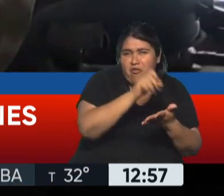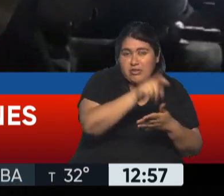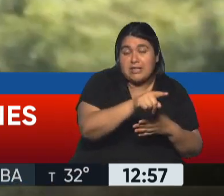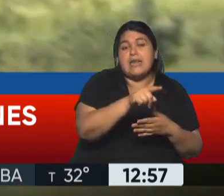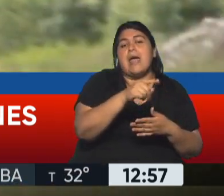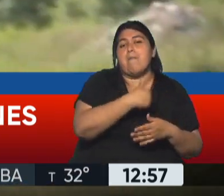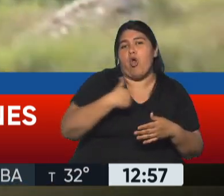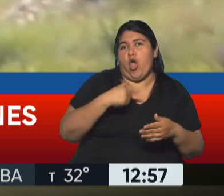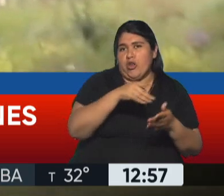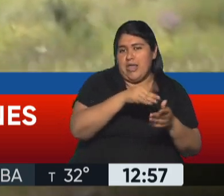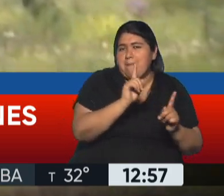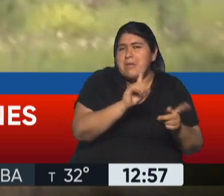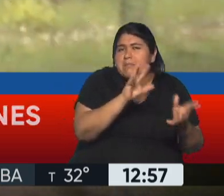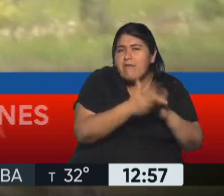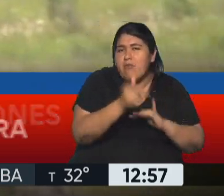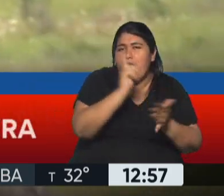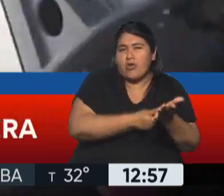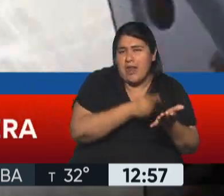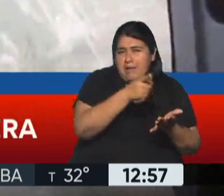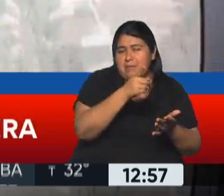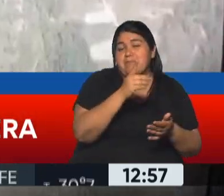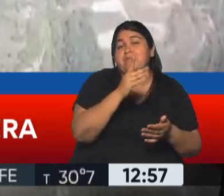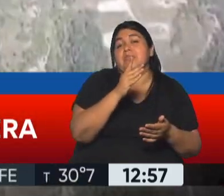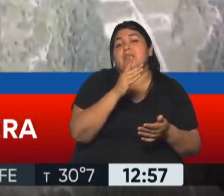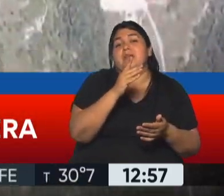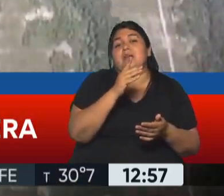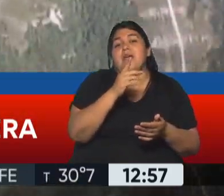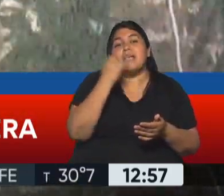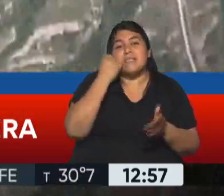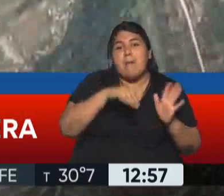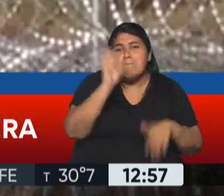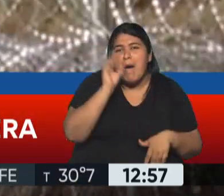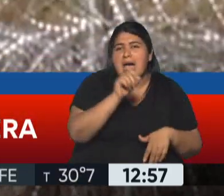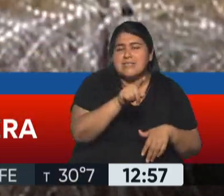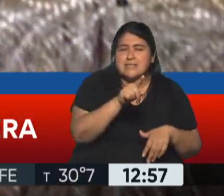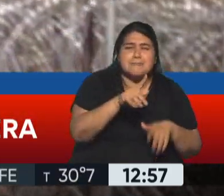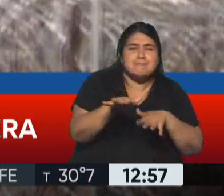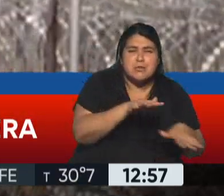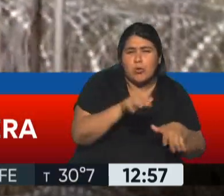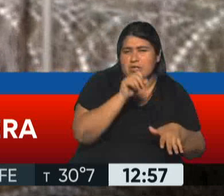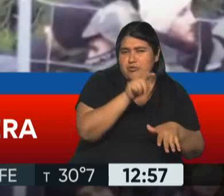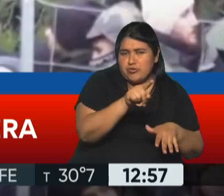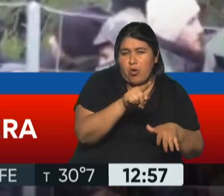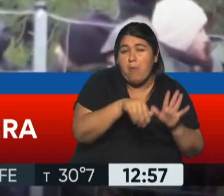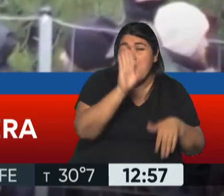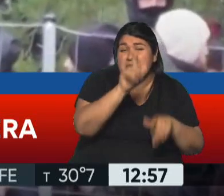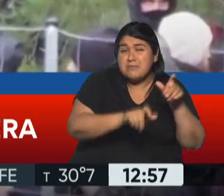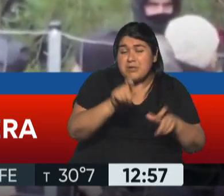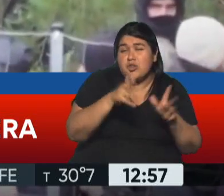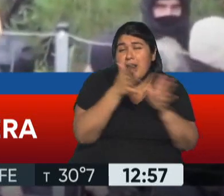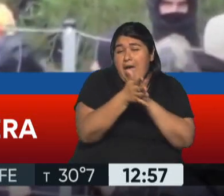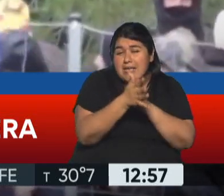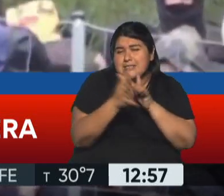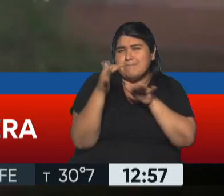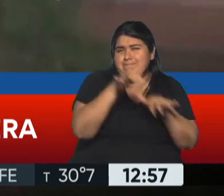en sintonía con la misma medida ordenada por Varsovia, lo que le pone más tensión y dramatismo a la situación de los miles de migrantes que